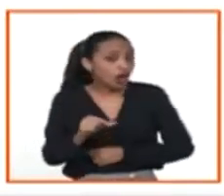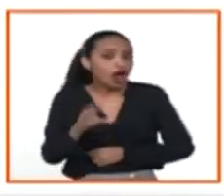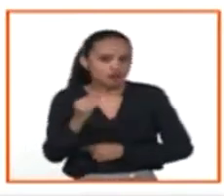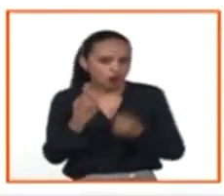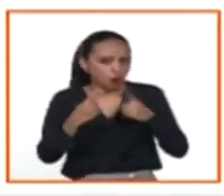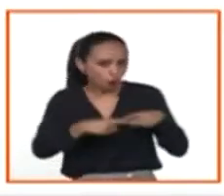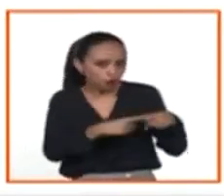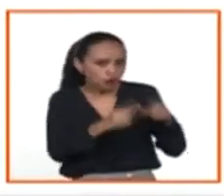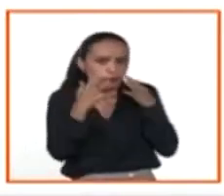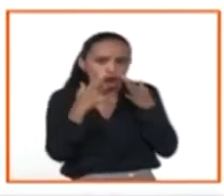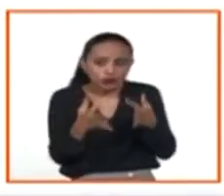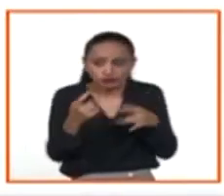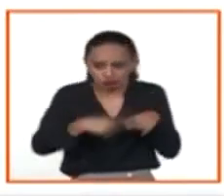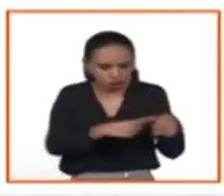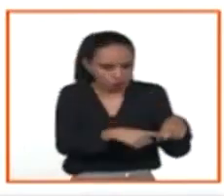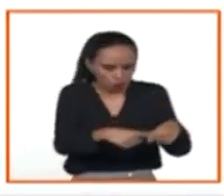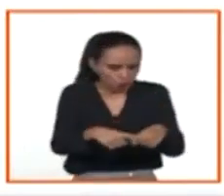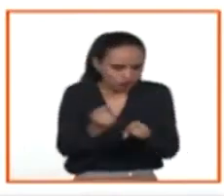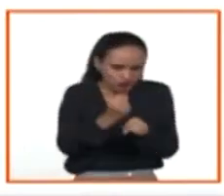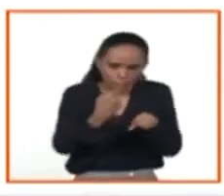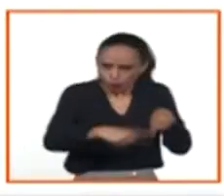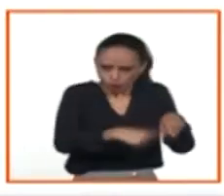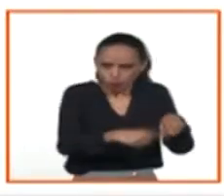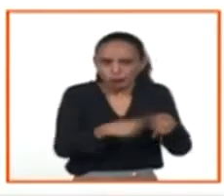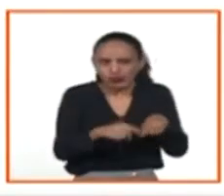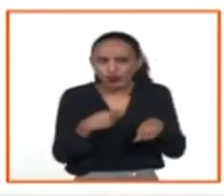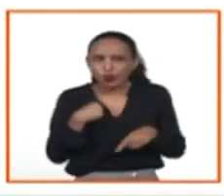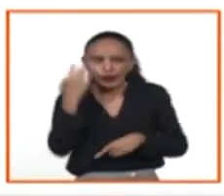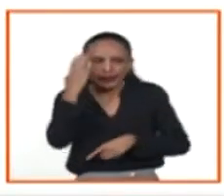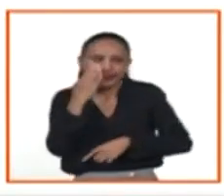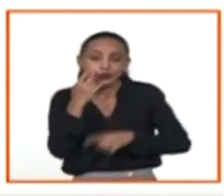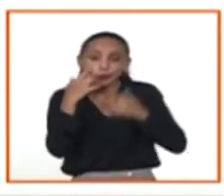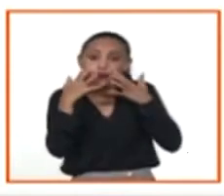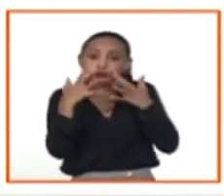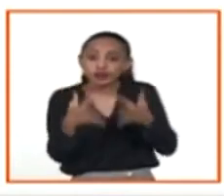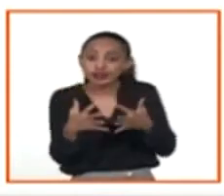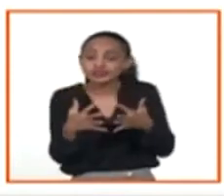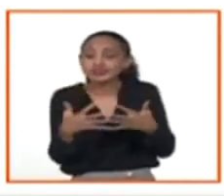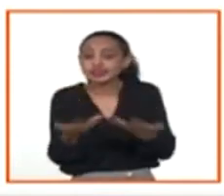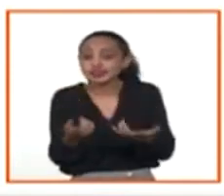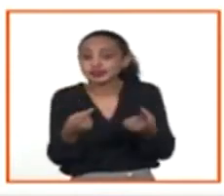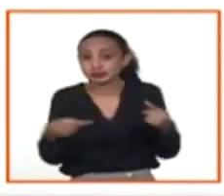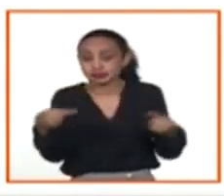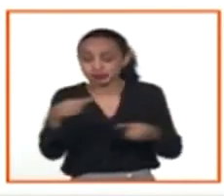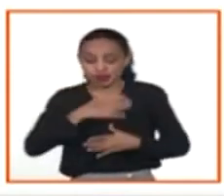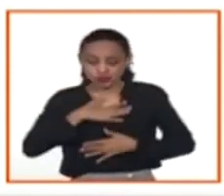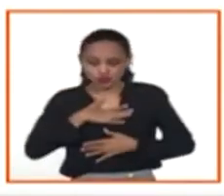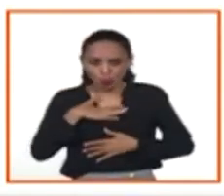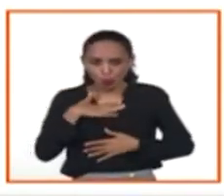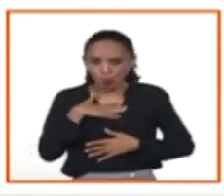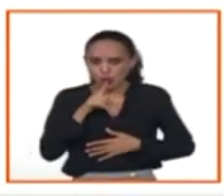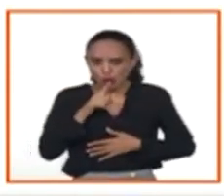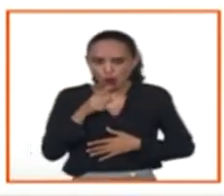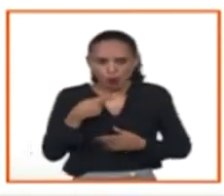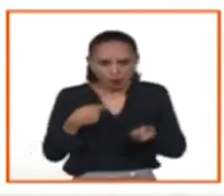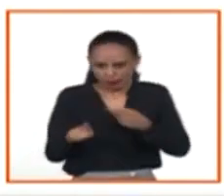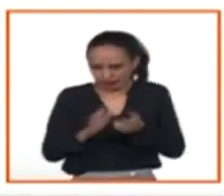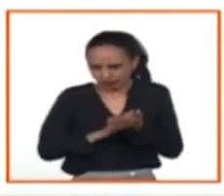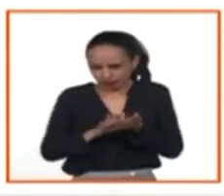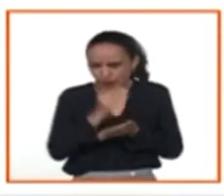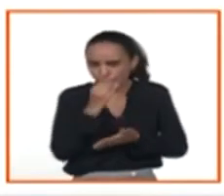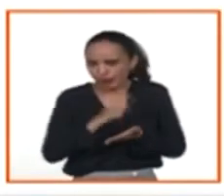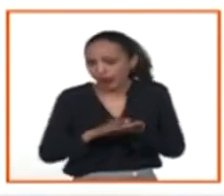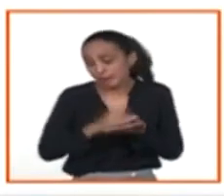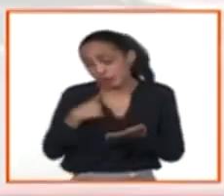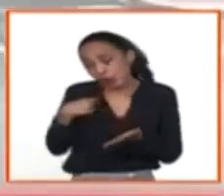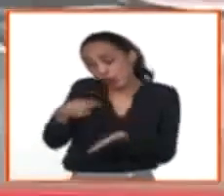sectores de la sociedad y sobre todo desde el sector de los consumidores. Y lo importante es que el pueblo participe, en la